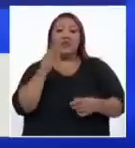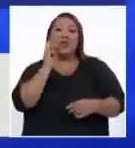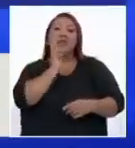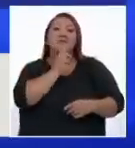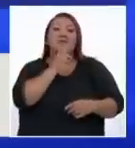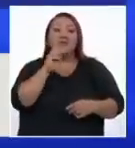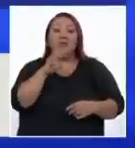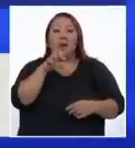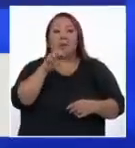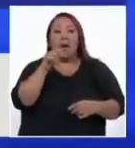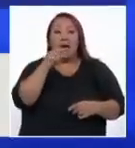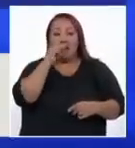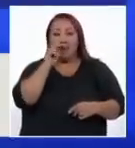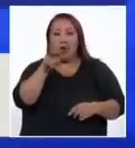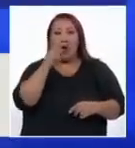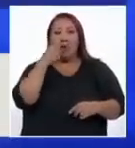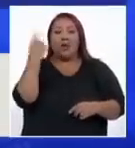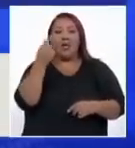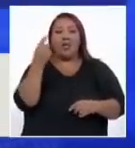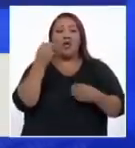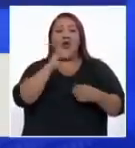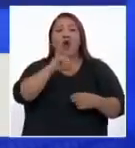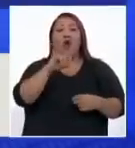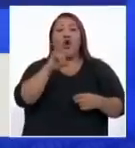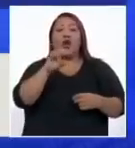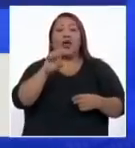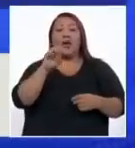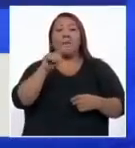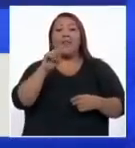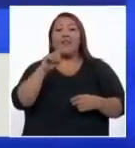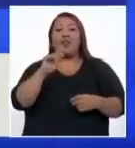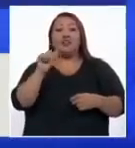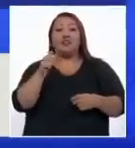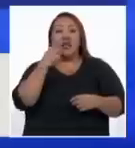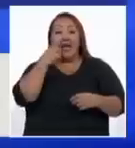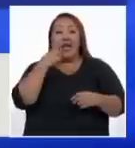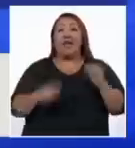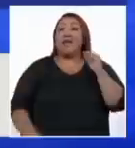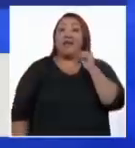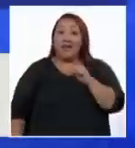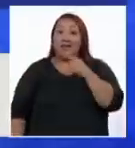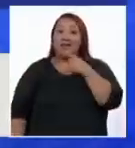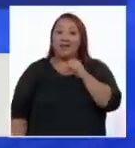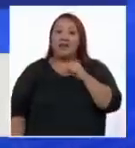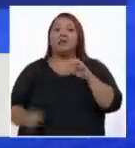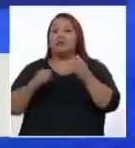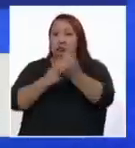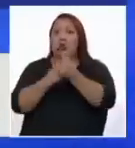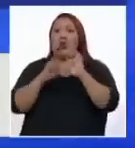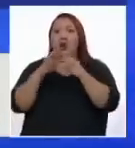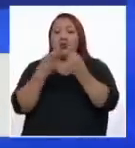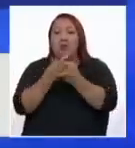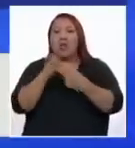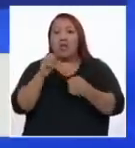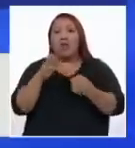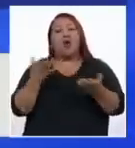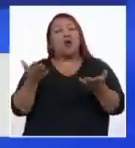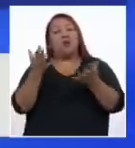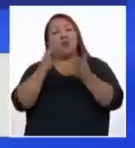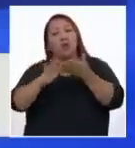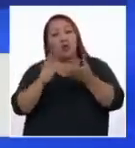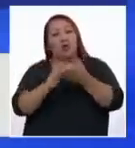restaurante La Panca identificó al gerente como Jorge Manuel Mendoza Ríos. Además de solidarizarse con la familia afectada,